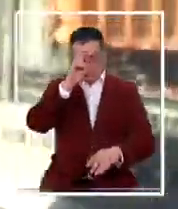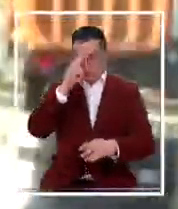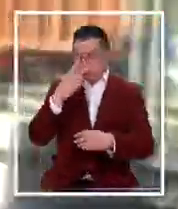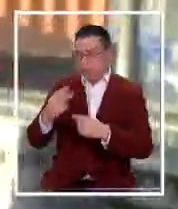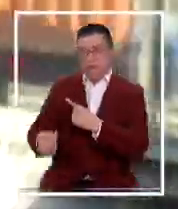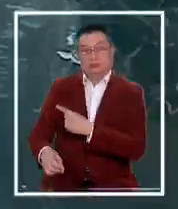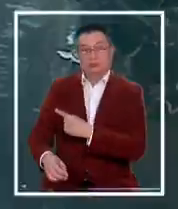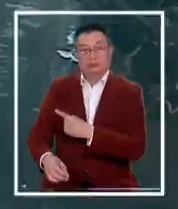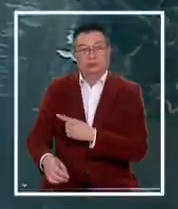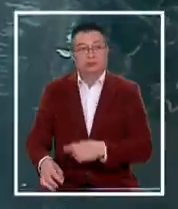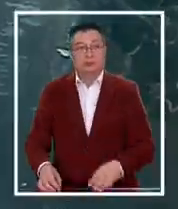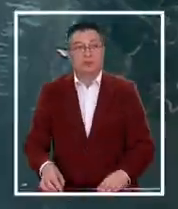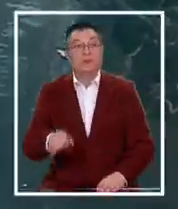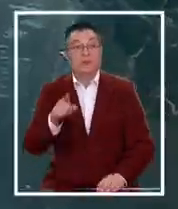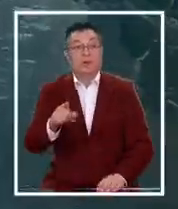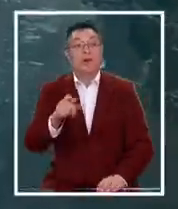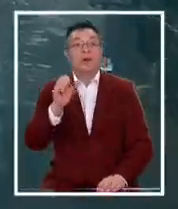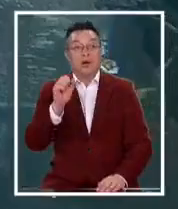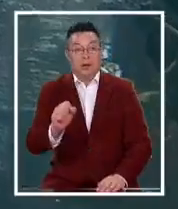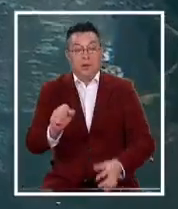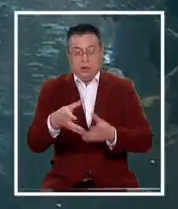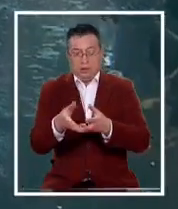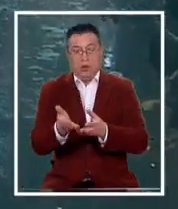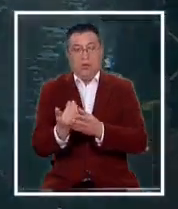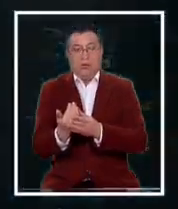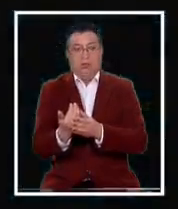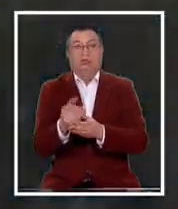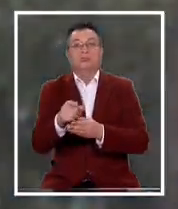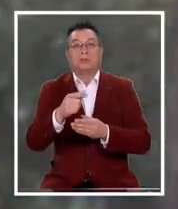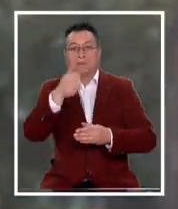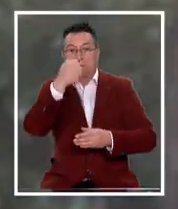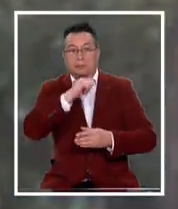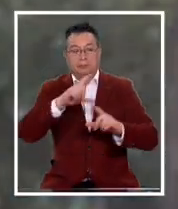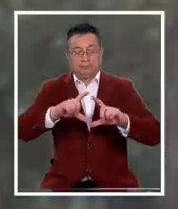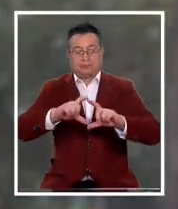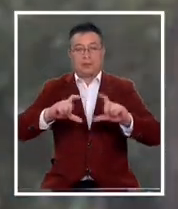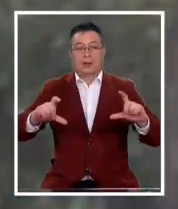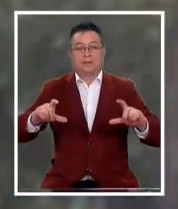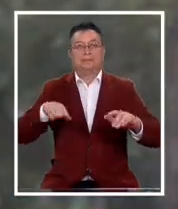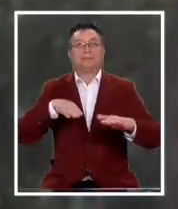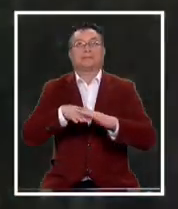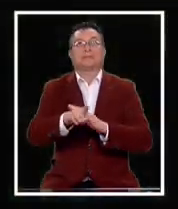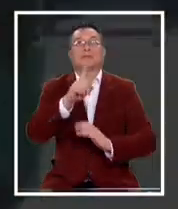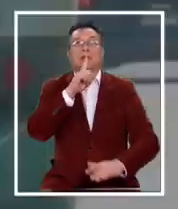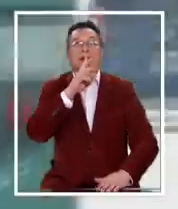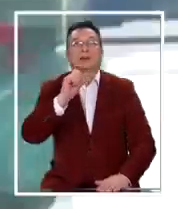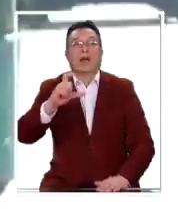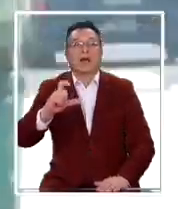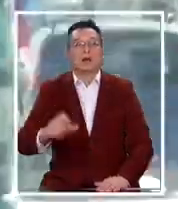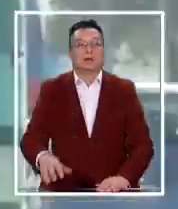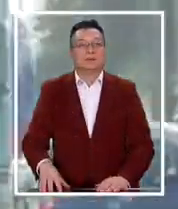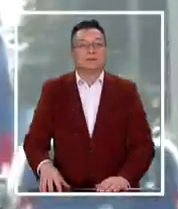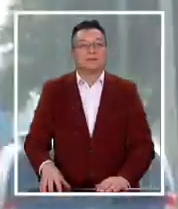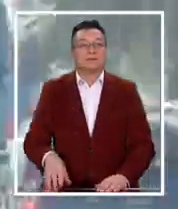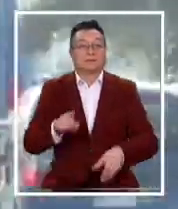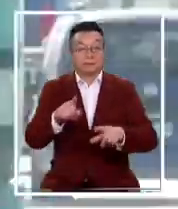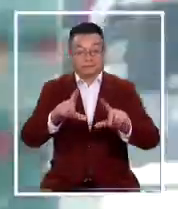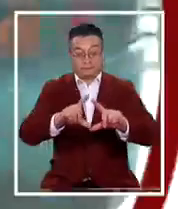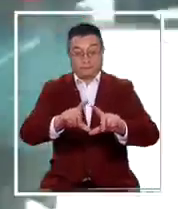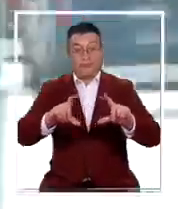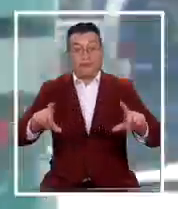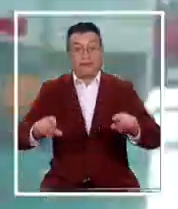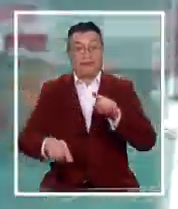Un dispositivo que le permitía, ¿no es cierto?, en forma hidráulica, ocultar la placa patente al incorporarse a un TAC. Acá está la